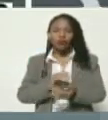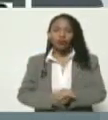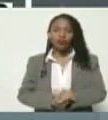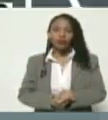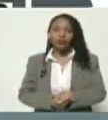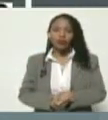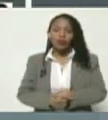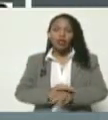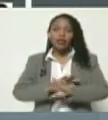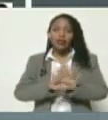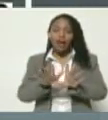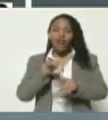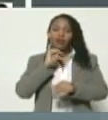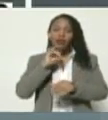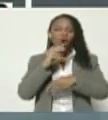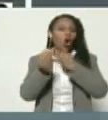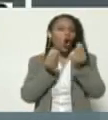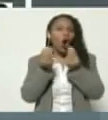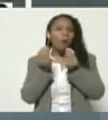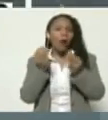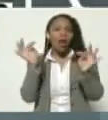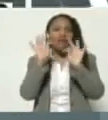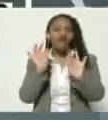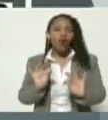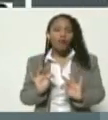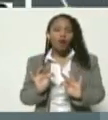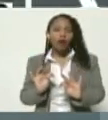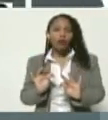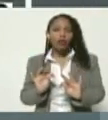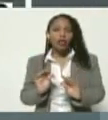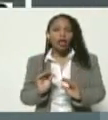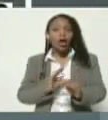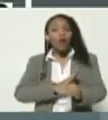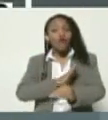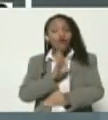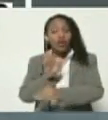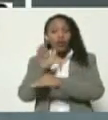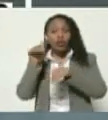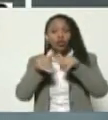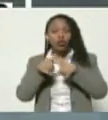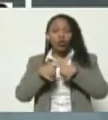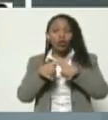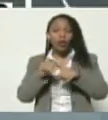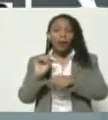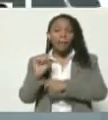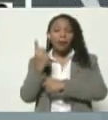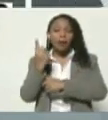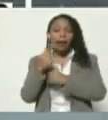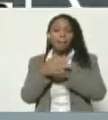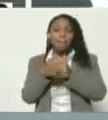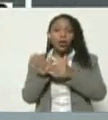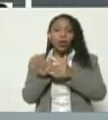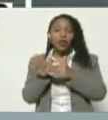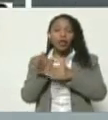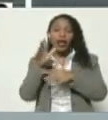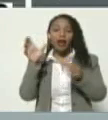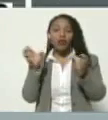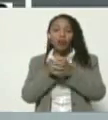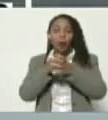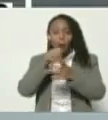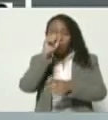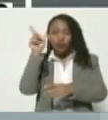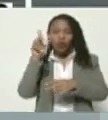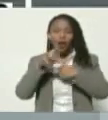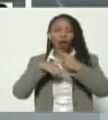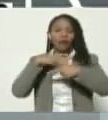Ya habrá que informar cómo es el mecanismo, Diosdado. Vaya a votar en las elecciones primarias abiertas del Partido de la